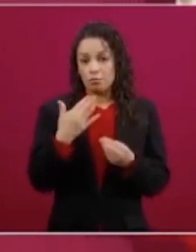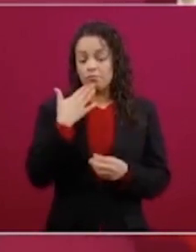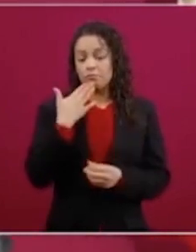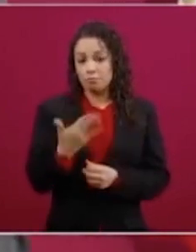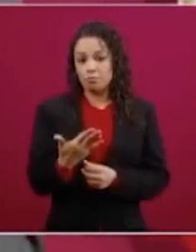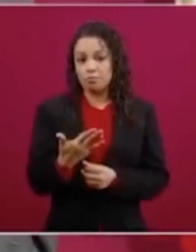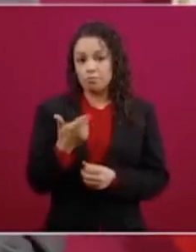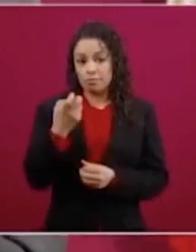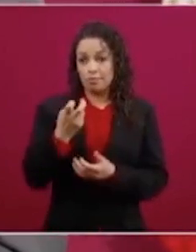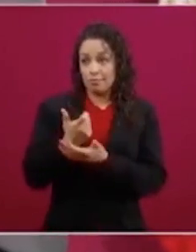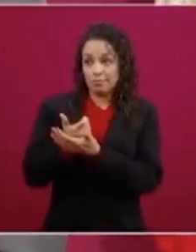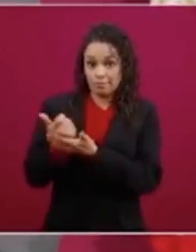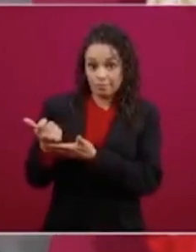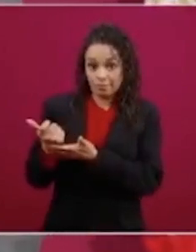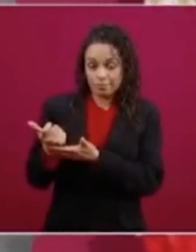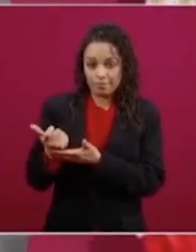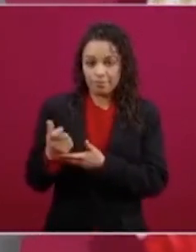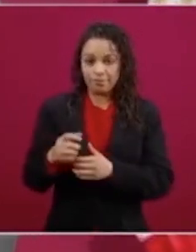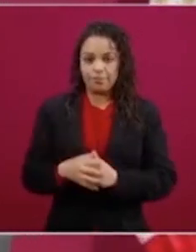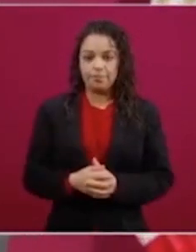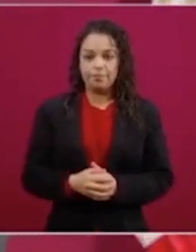se aseguraron